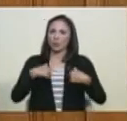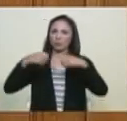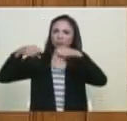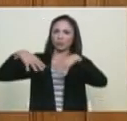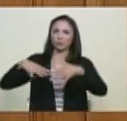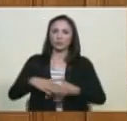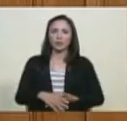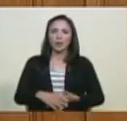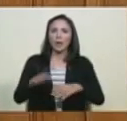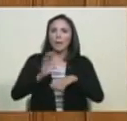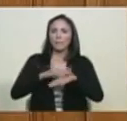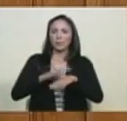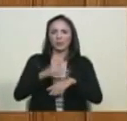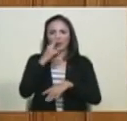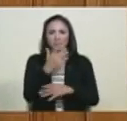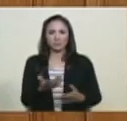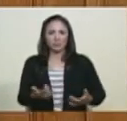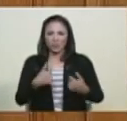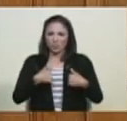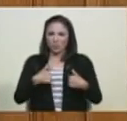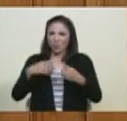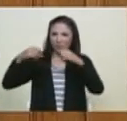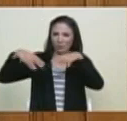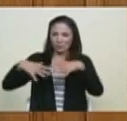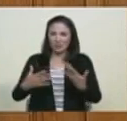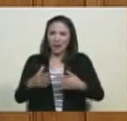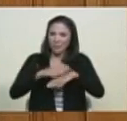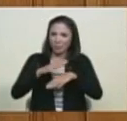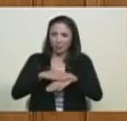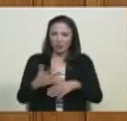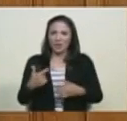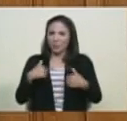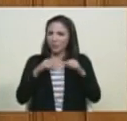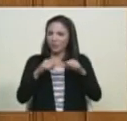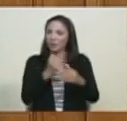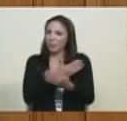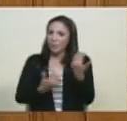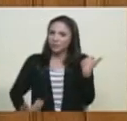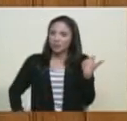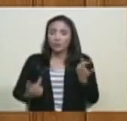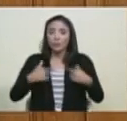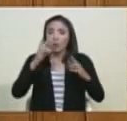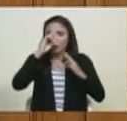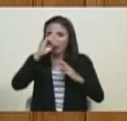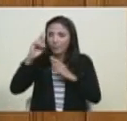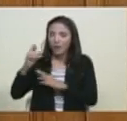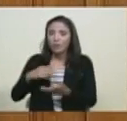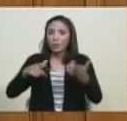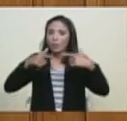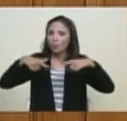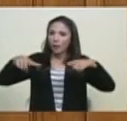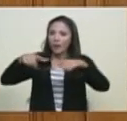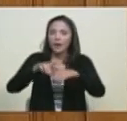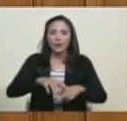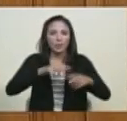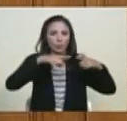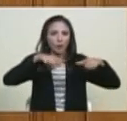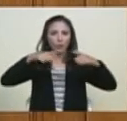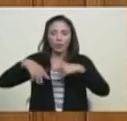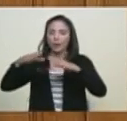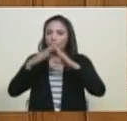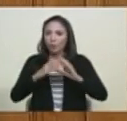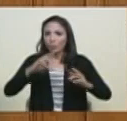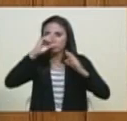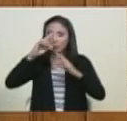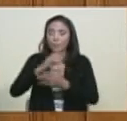porque desprestigiaba Chinacota. No, no soy yo quien desprestigia Chinacota. Yo respeto al pueblo de Chinacota, al pueblo del norte de Santander y al